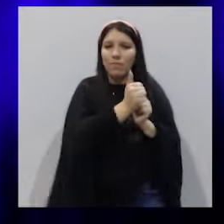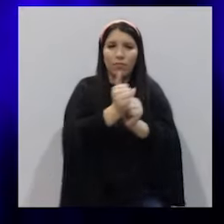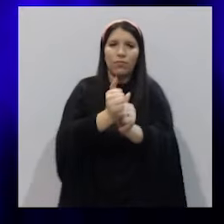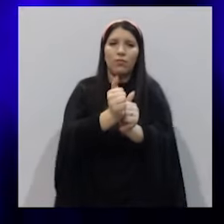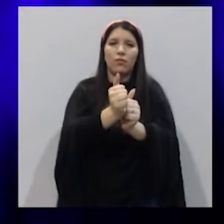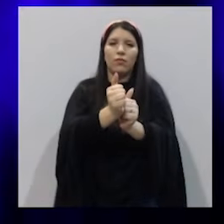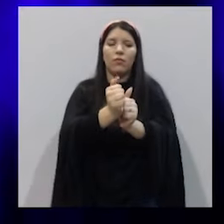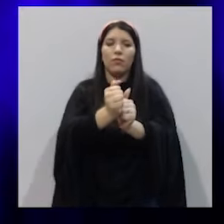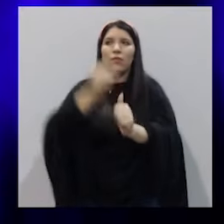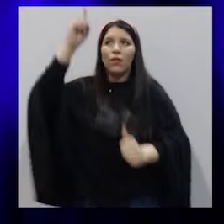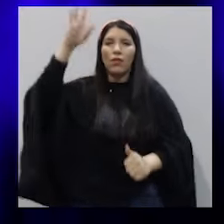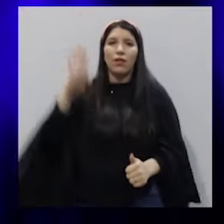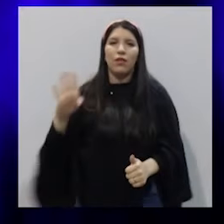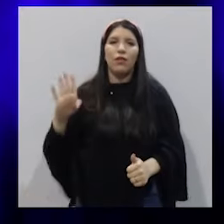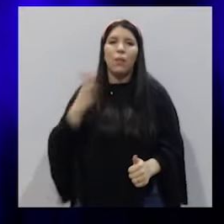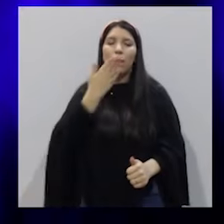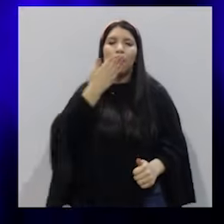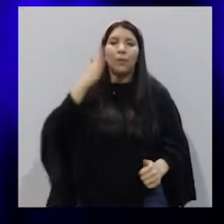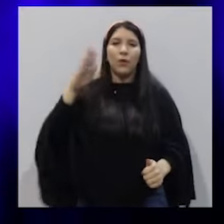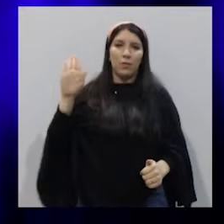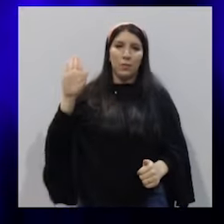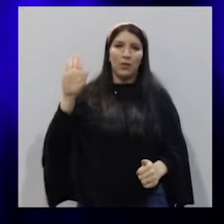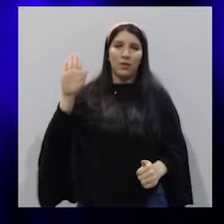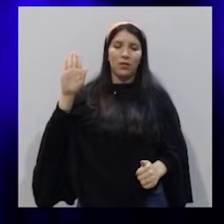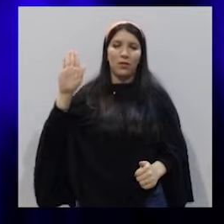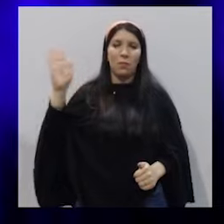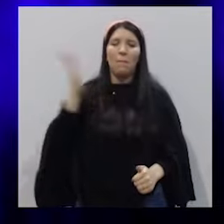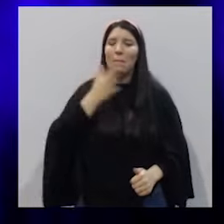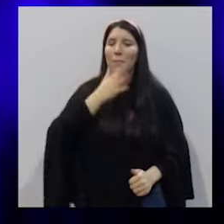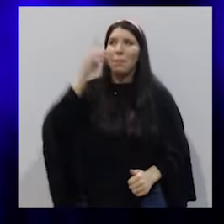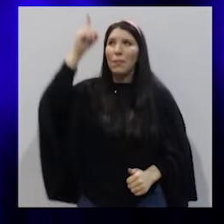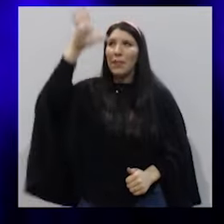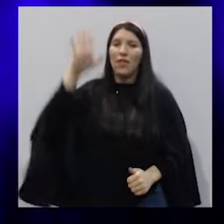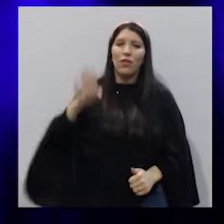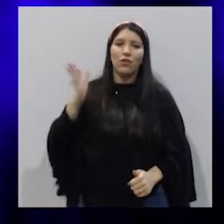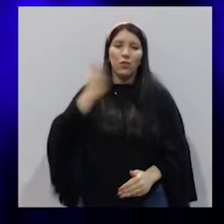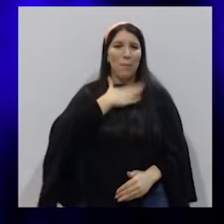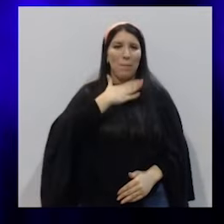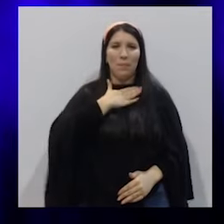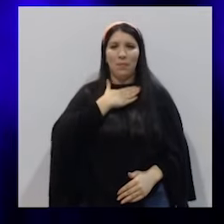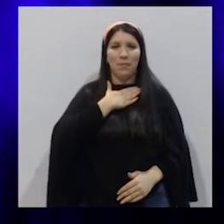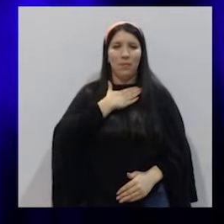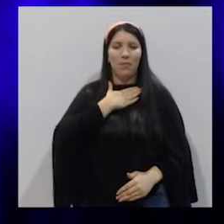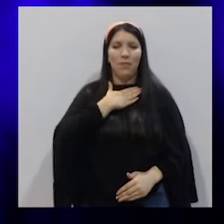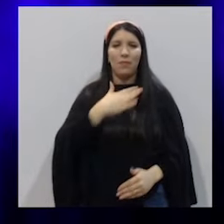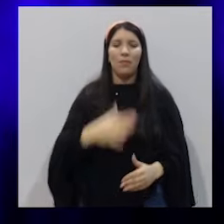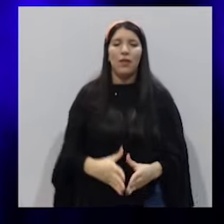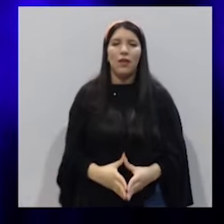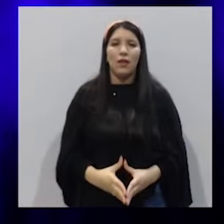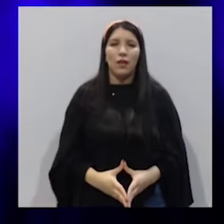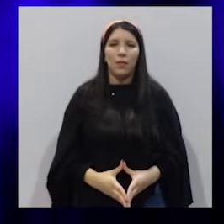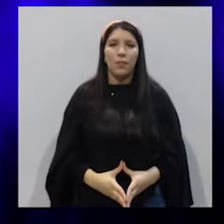te pertenecen las promesas de dios me pertenecen y las promesas que dios ha soltado cumplen